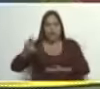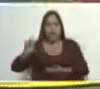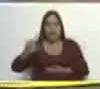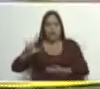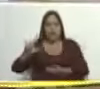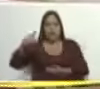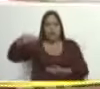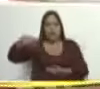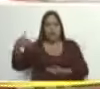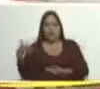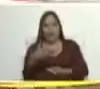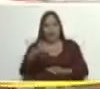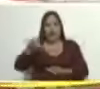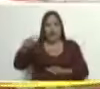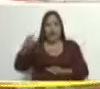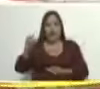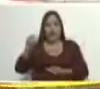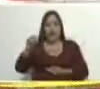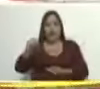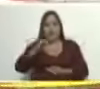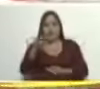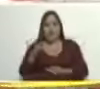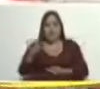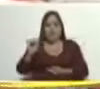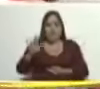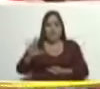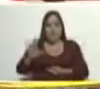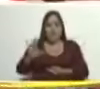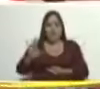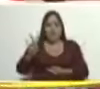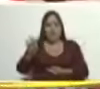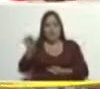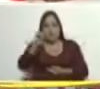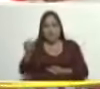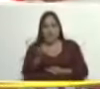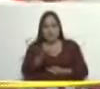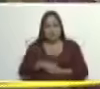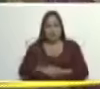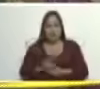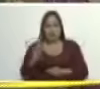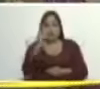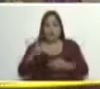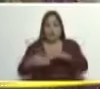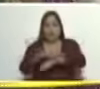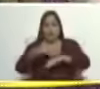González, primer ministro de San Vicente y las Granadinas.